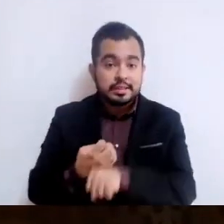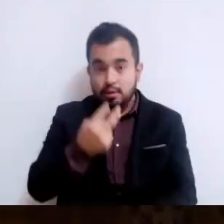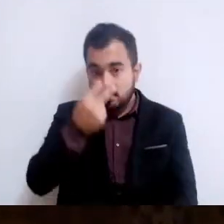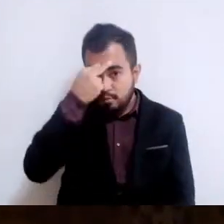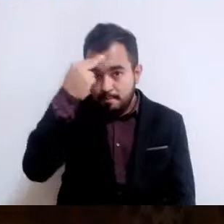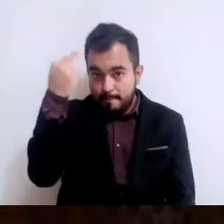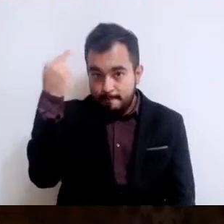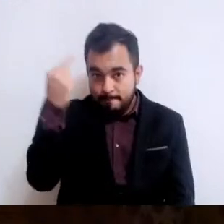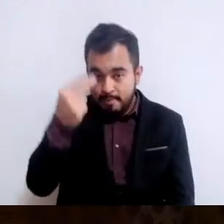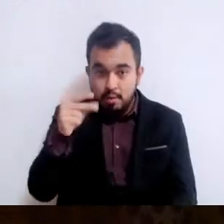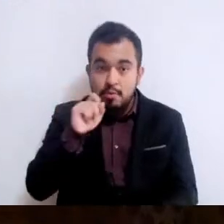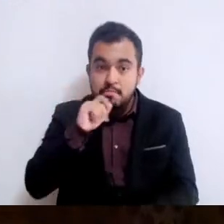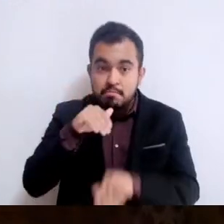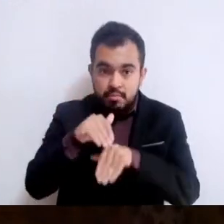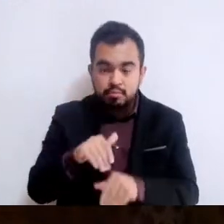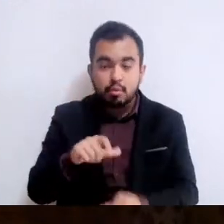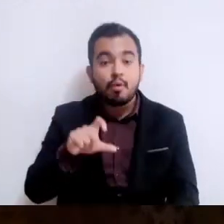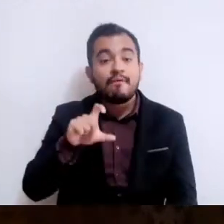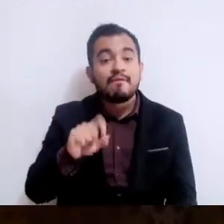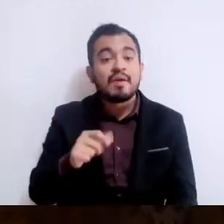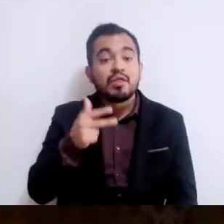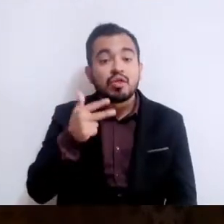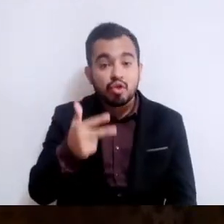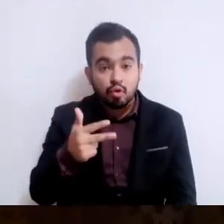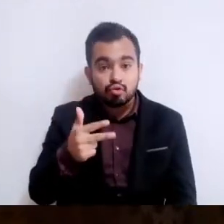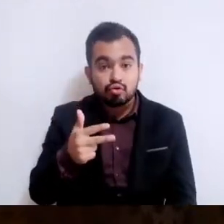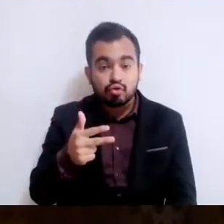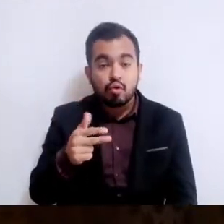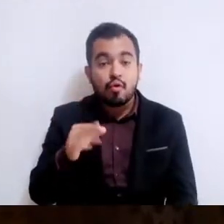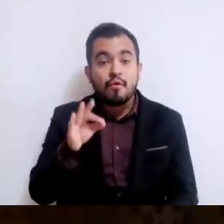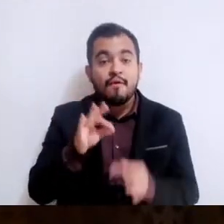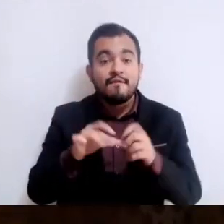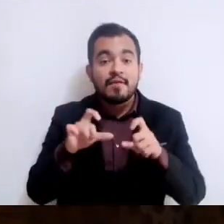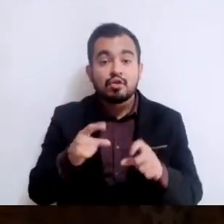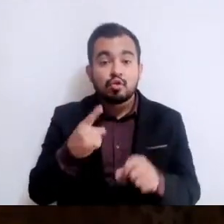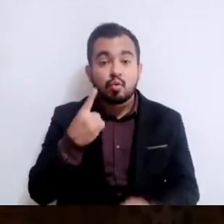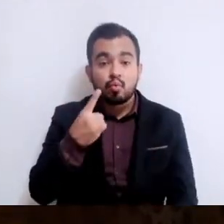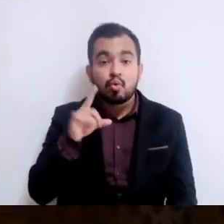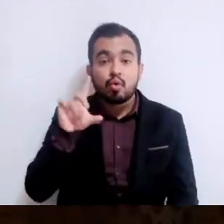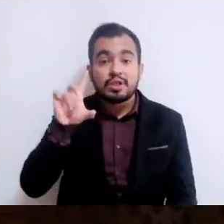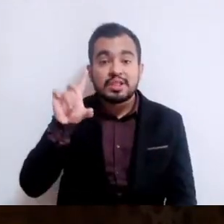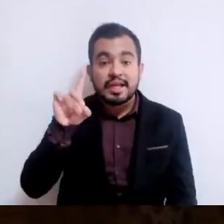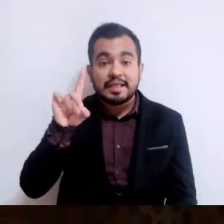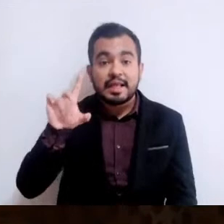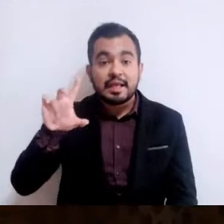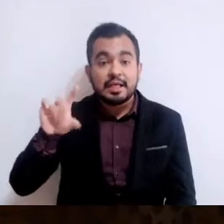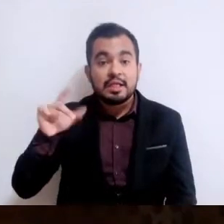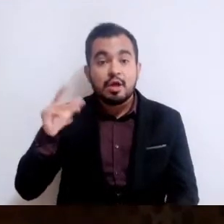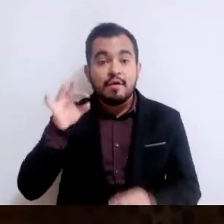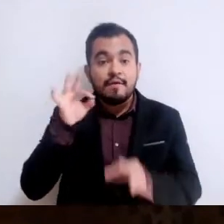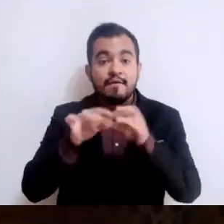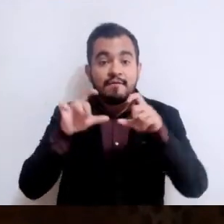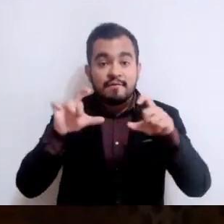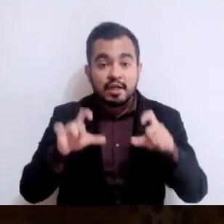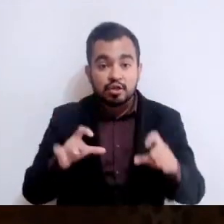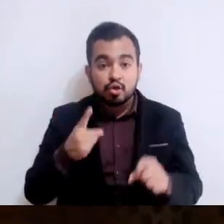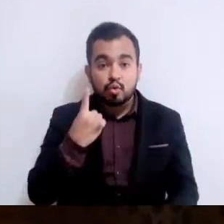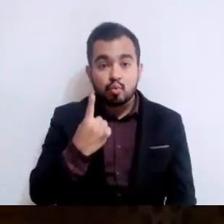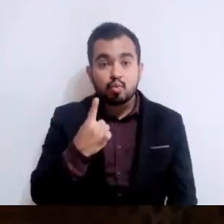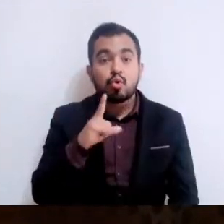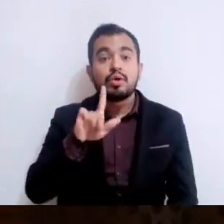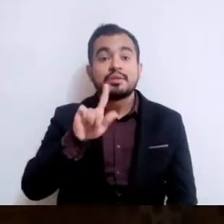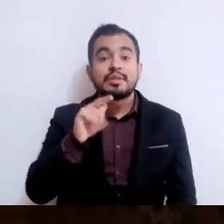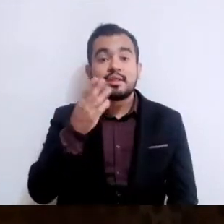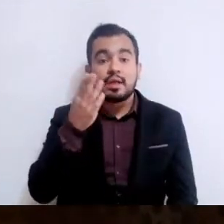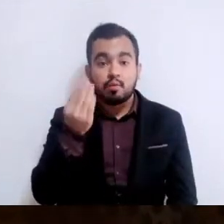México, 28 de la fracción 1, 30, 38, fracción 1 y 79, así